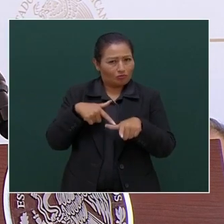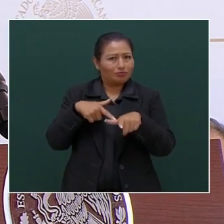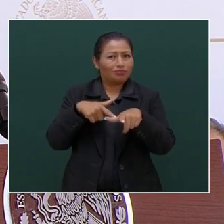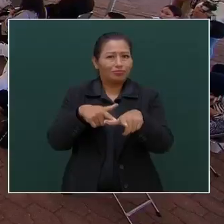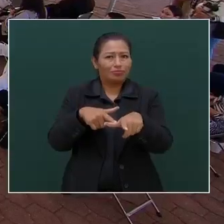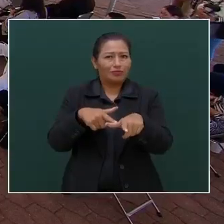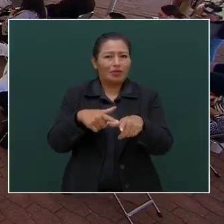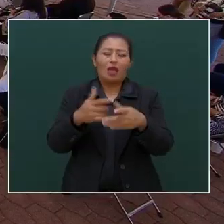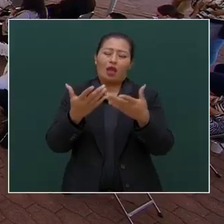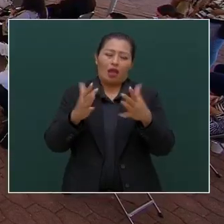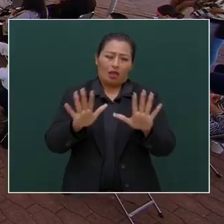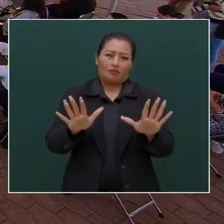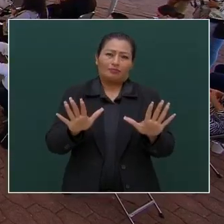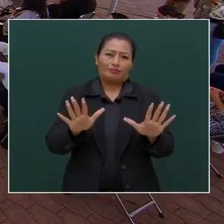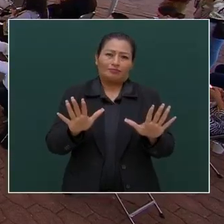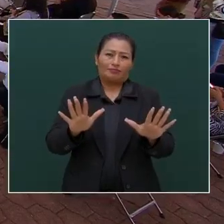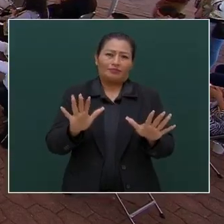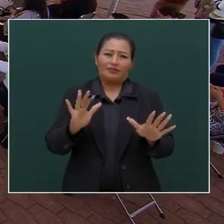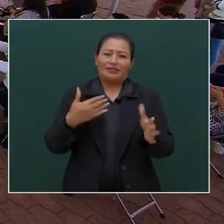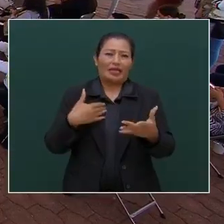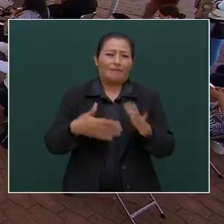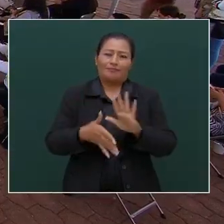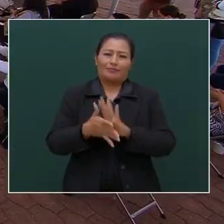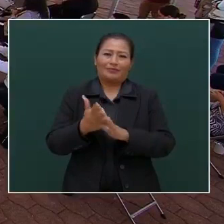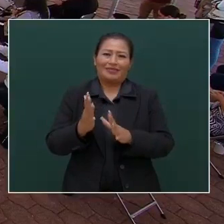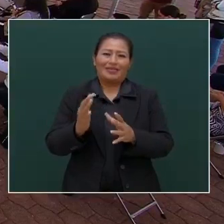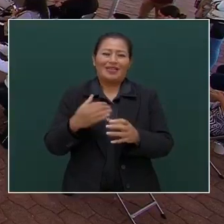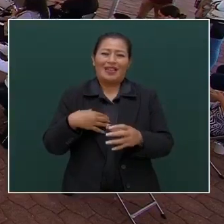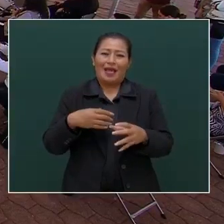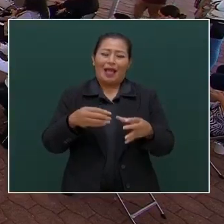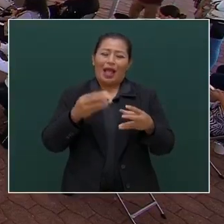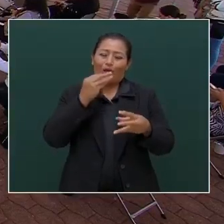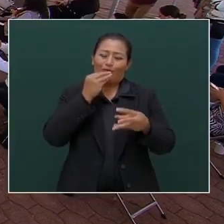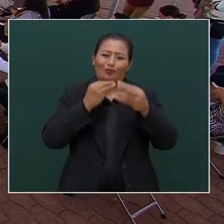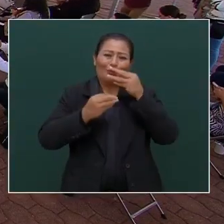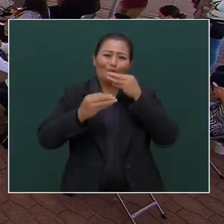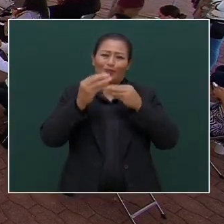Y ahora sí ya, la machaca y la coyota.